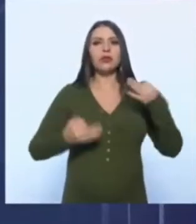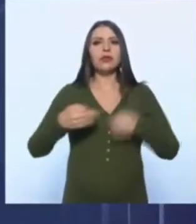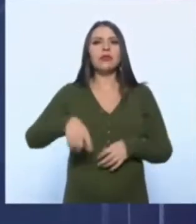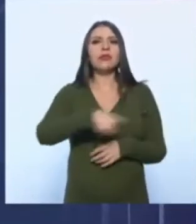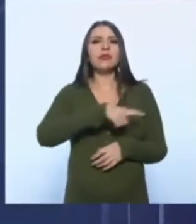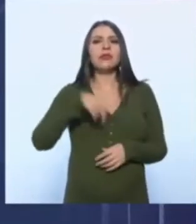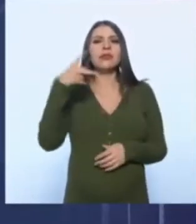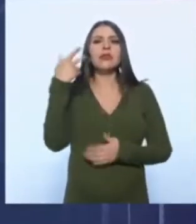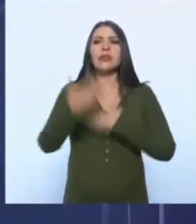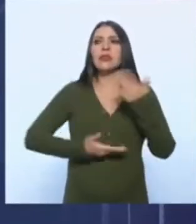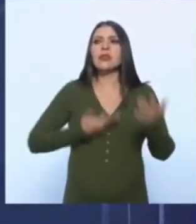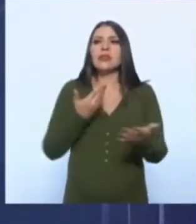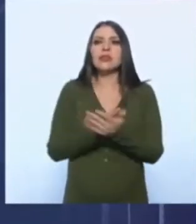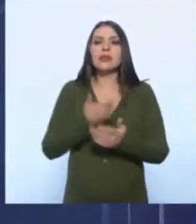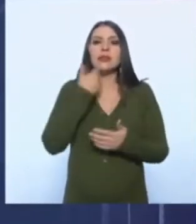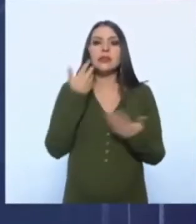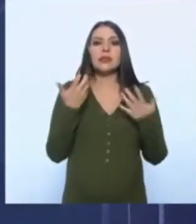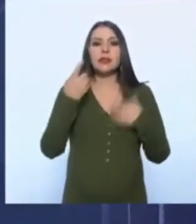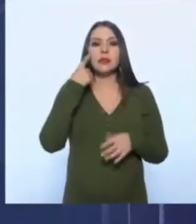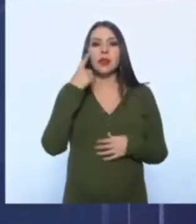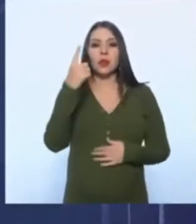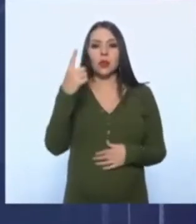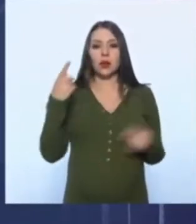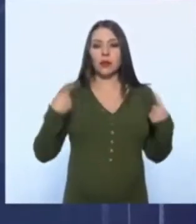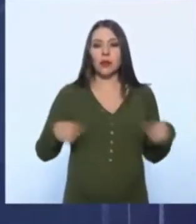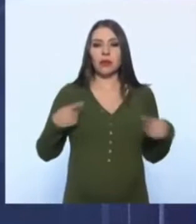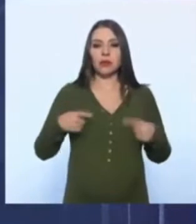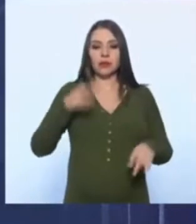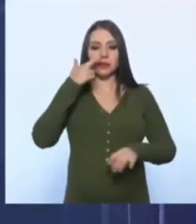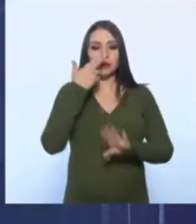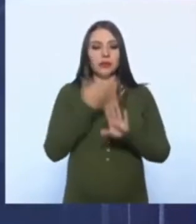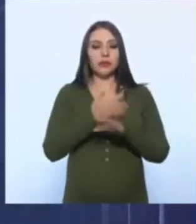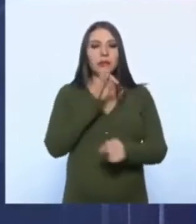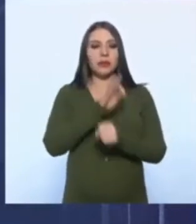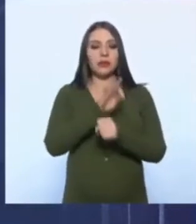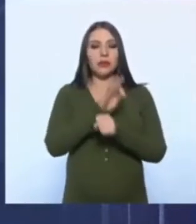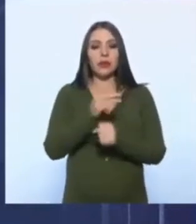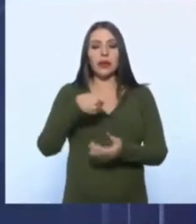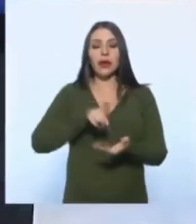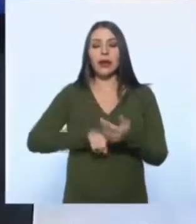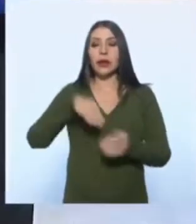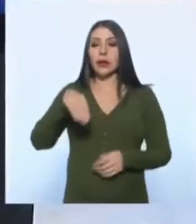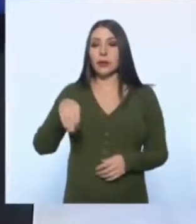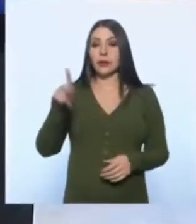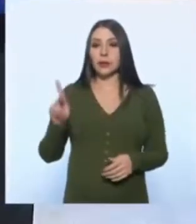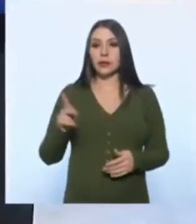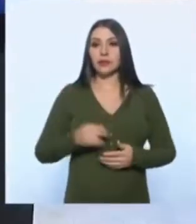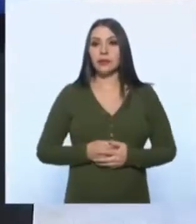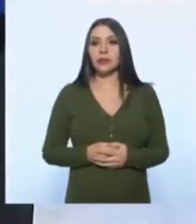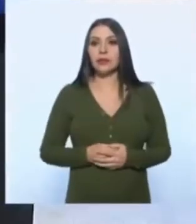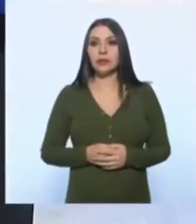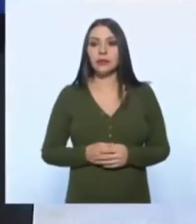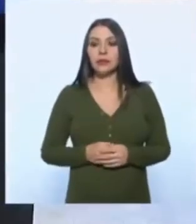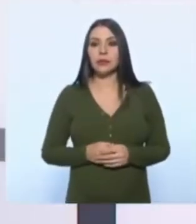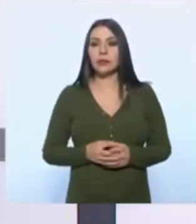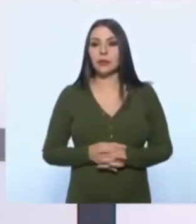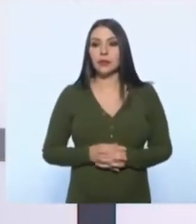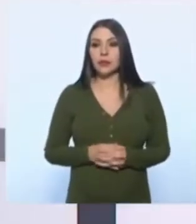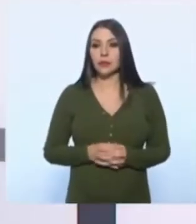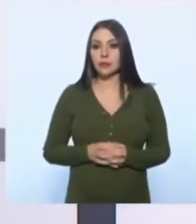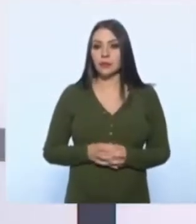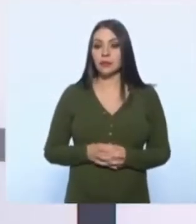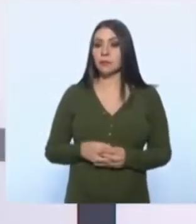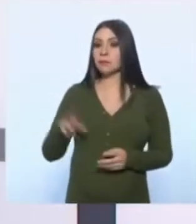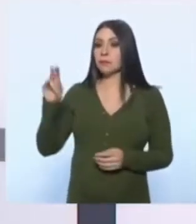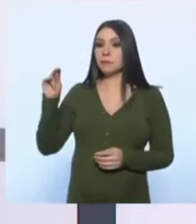esta iniciativa es que haya un defensor público en las agencias de los ministerios públicos. ¿No? El artículo 51